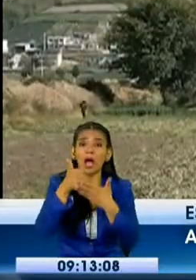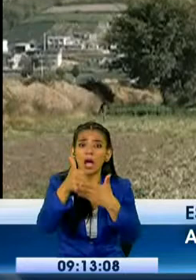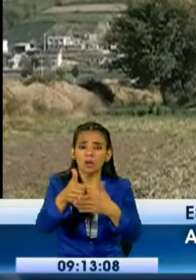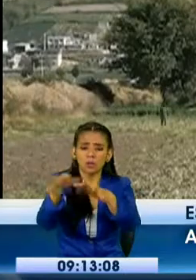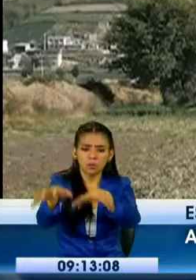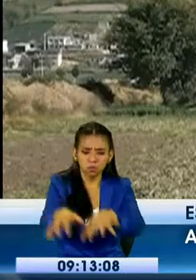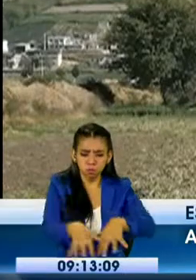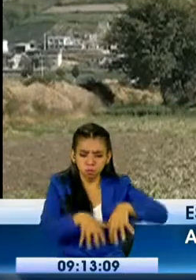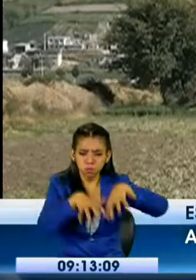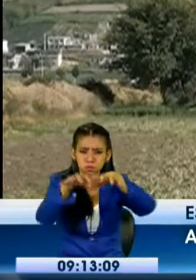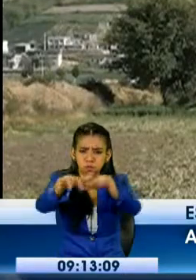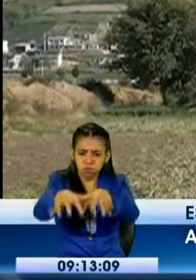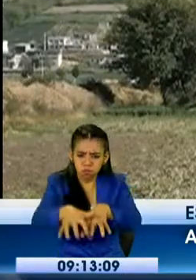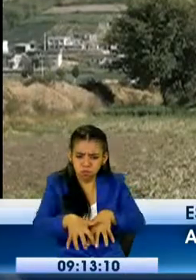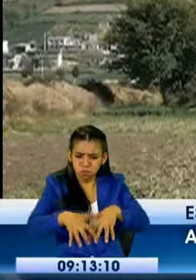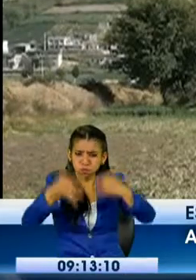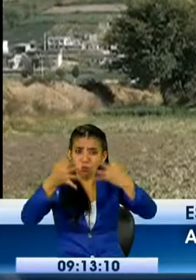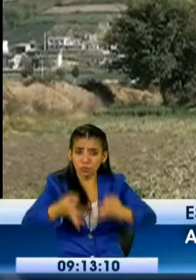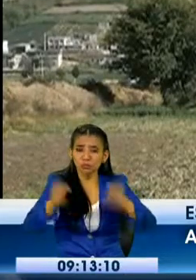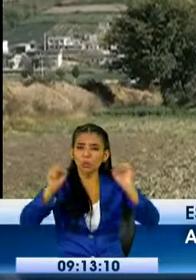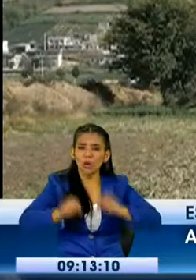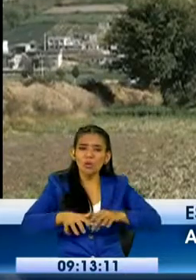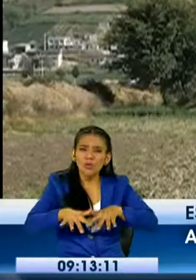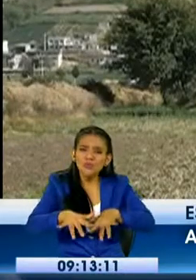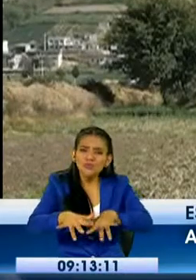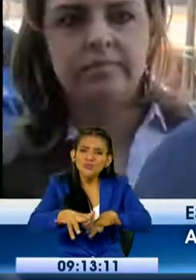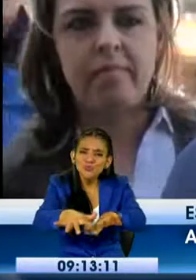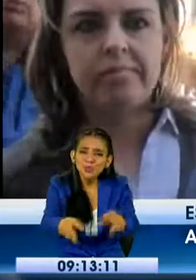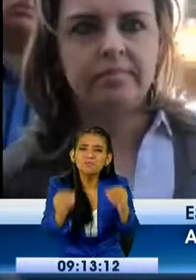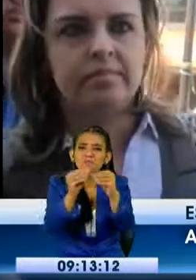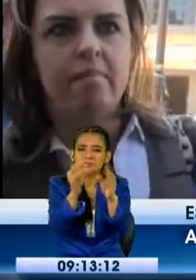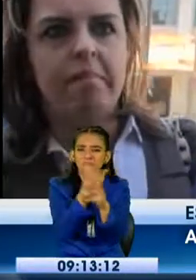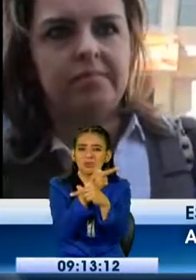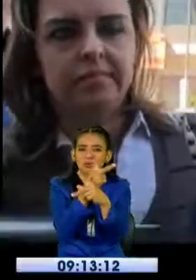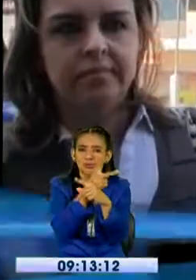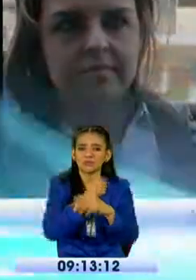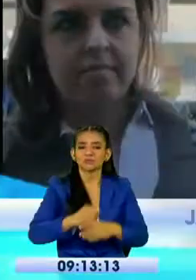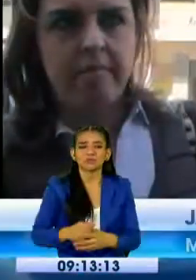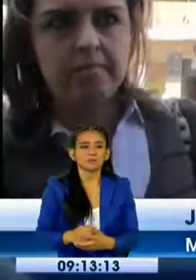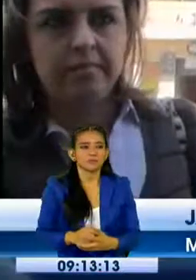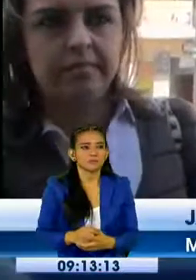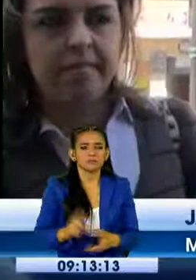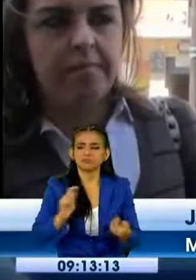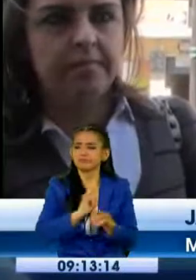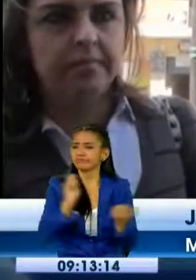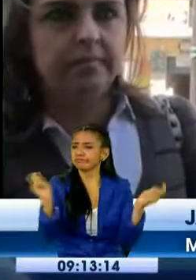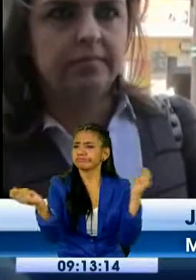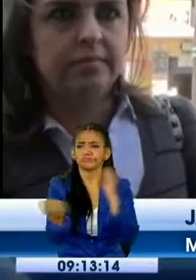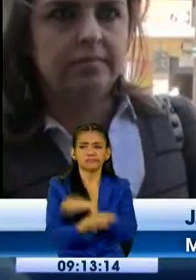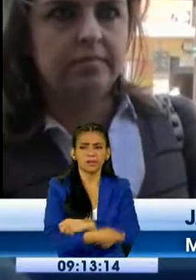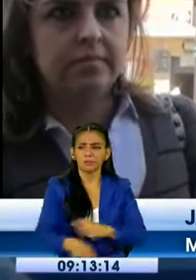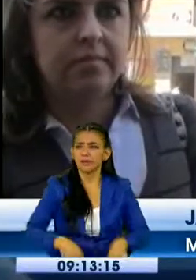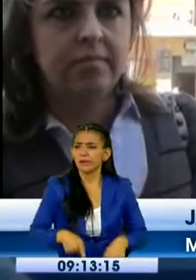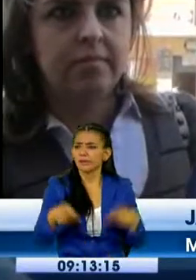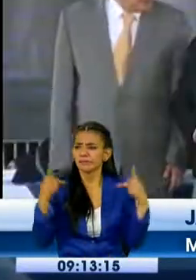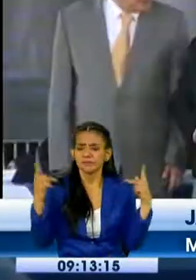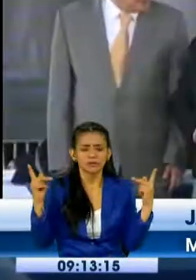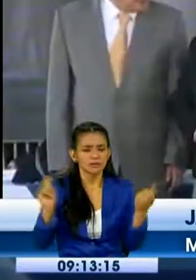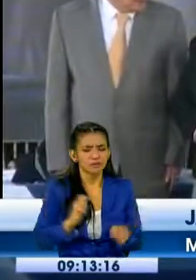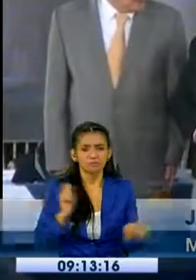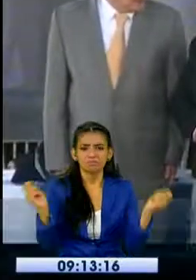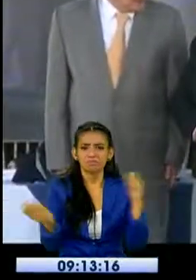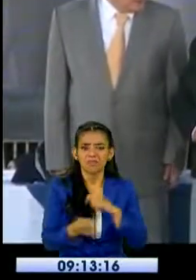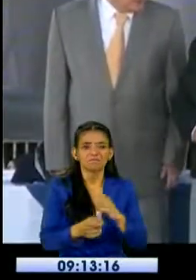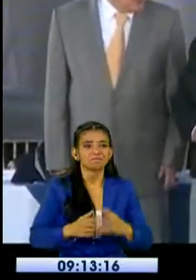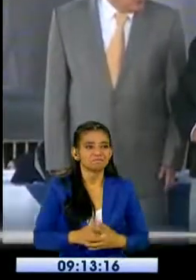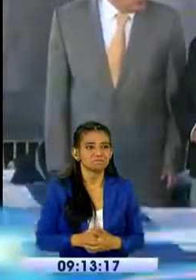los gatazos netamente agrícolas sean más productivos. Es un cambio radical en la vida de la gente. En